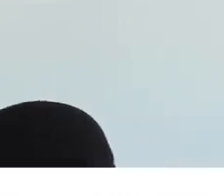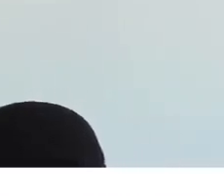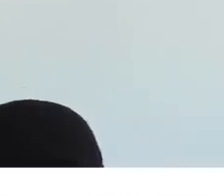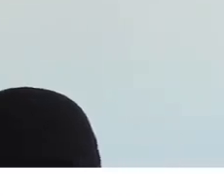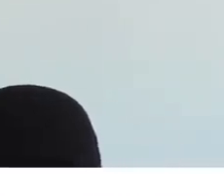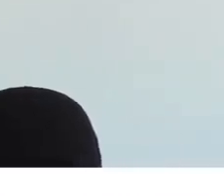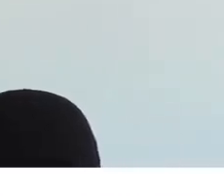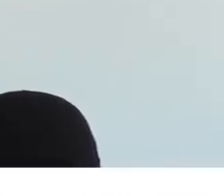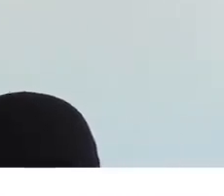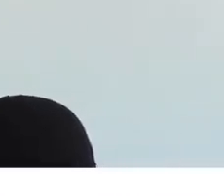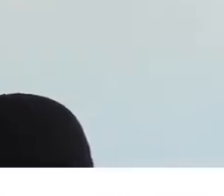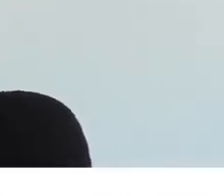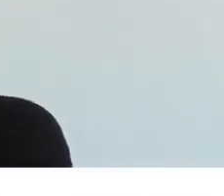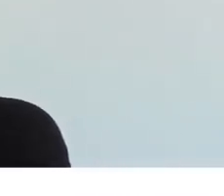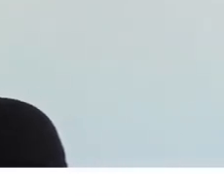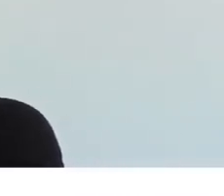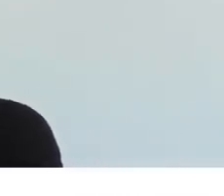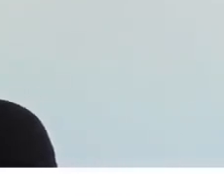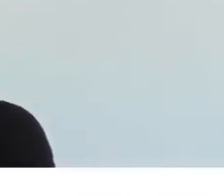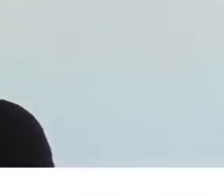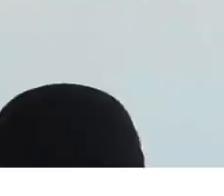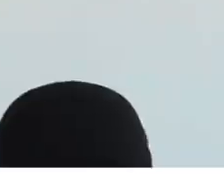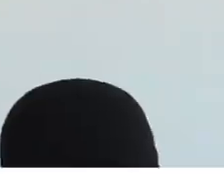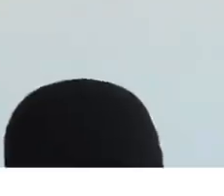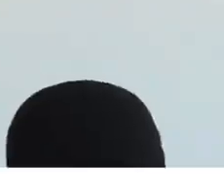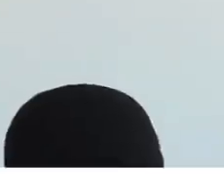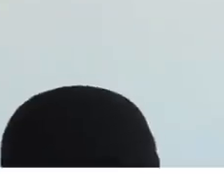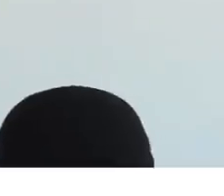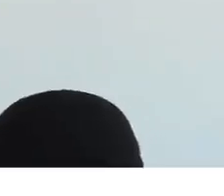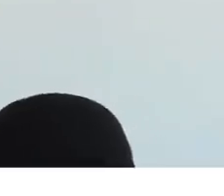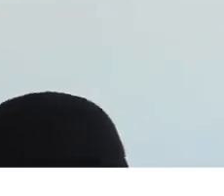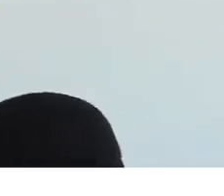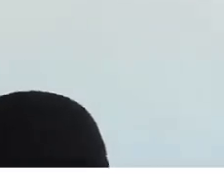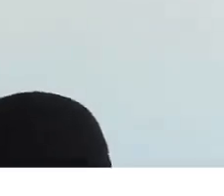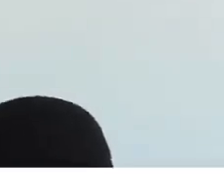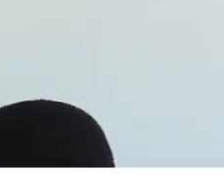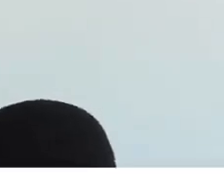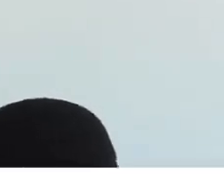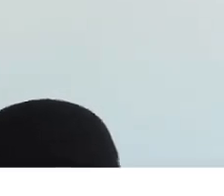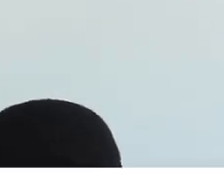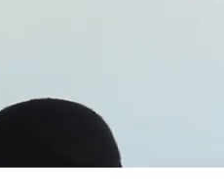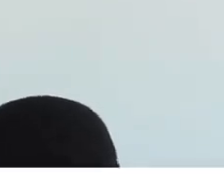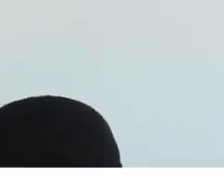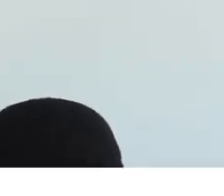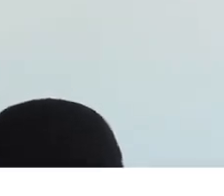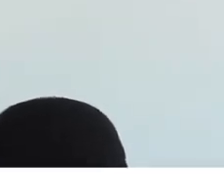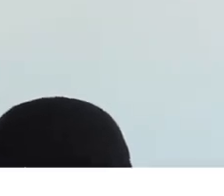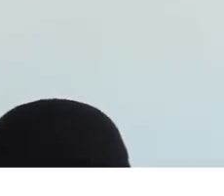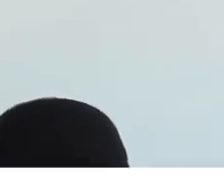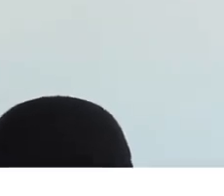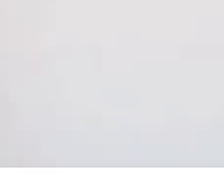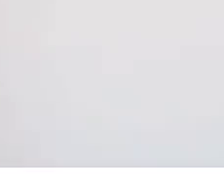con armas más poderosas, hasta que en las últimas instancias ya tuvieron que usar